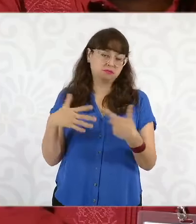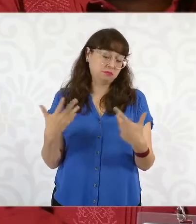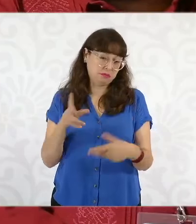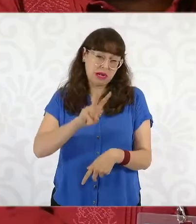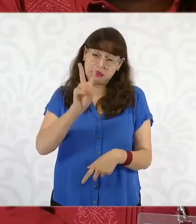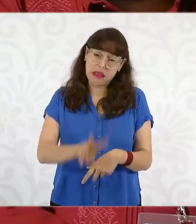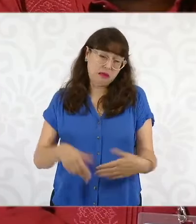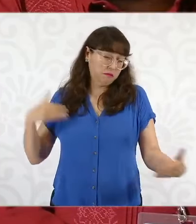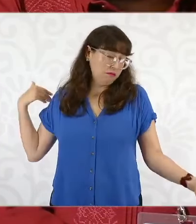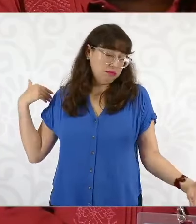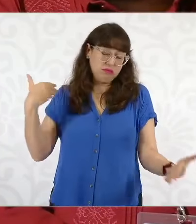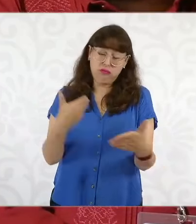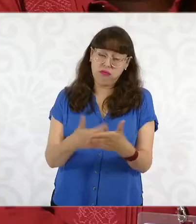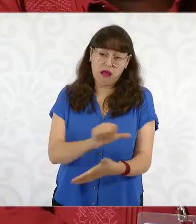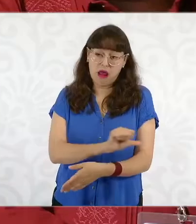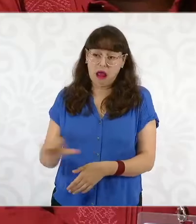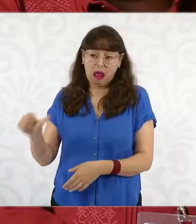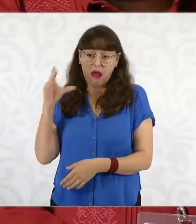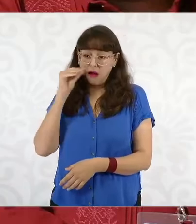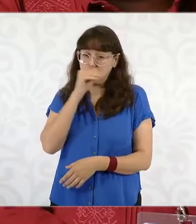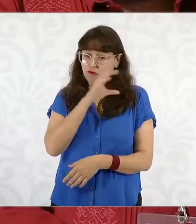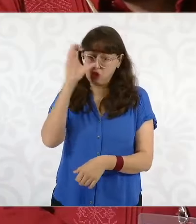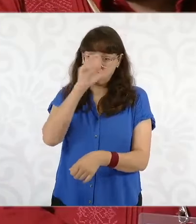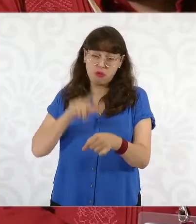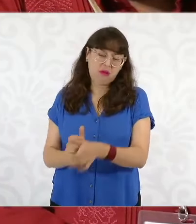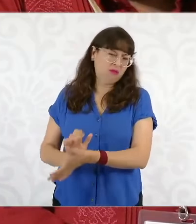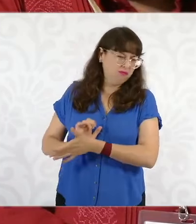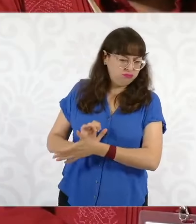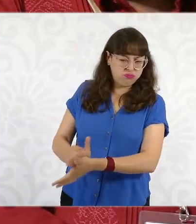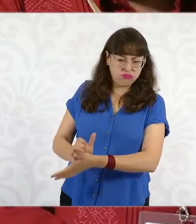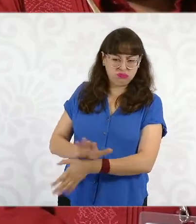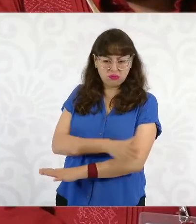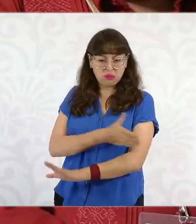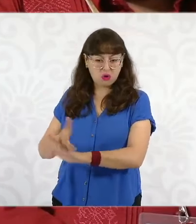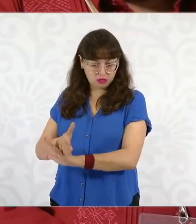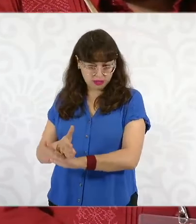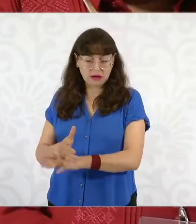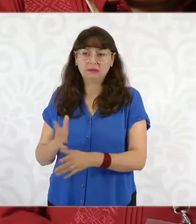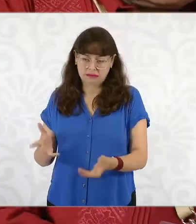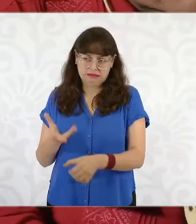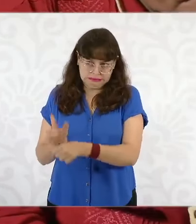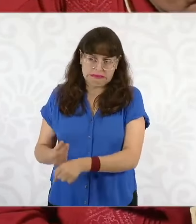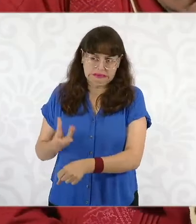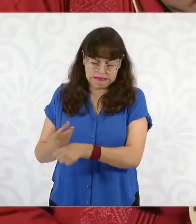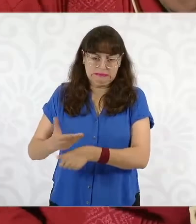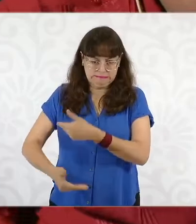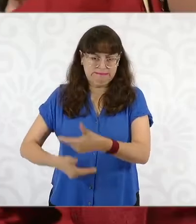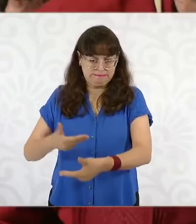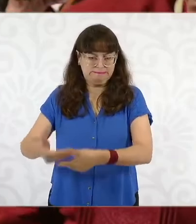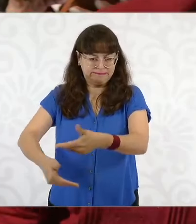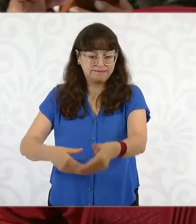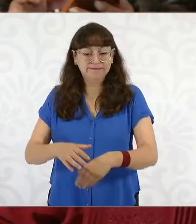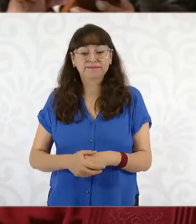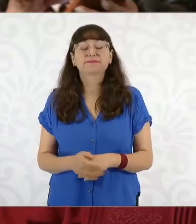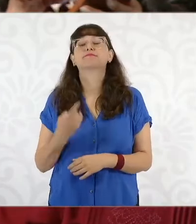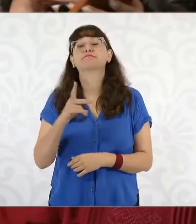que han tenido la cultura afro en el país. Y le quería preguntar en ese sentido, si no